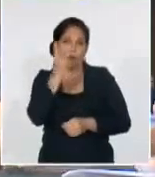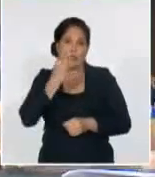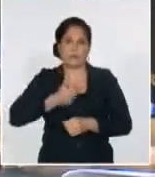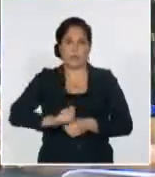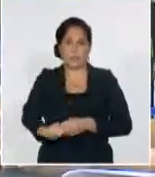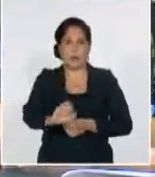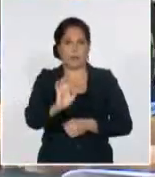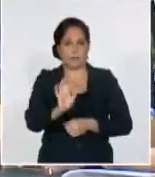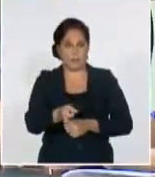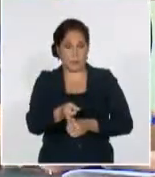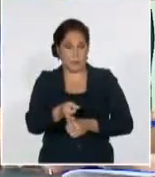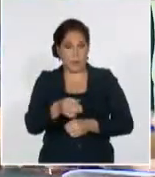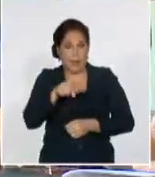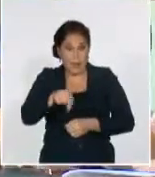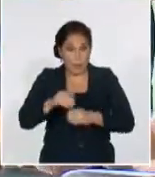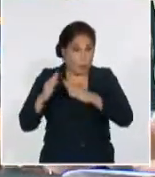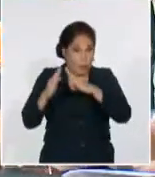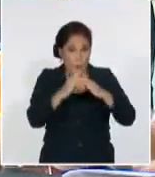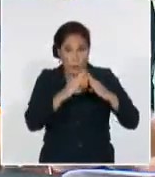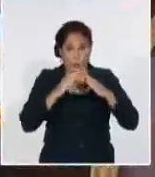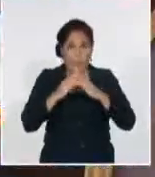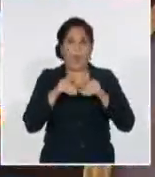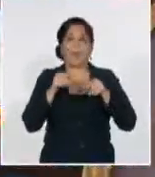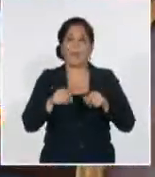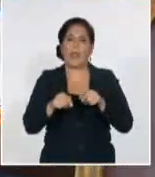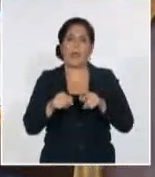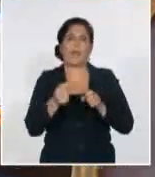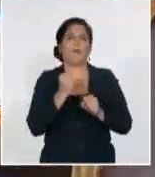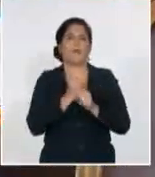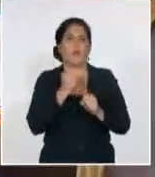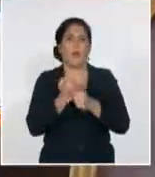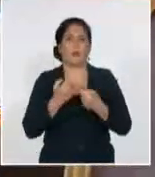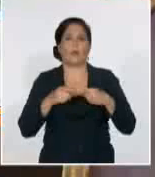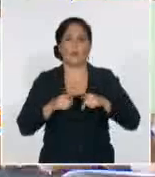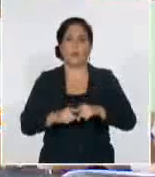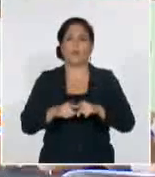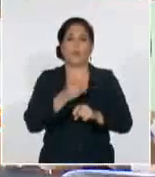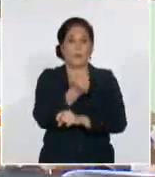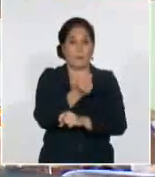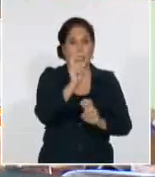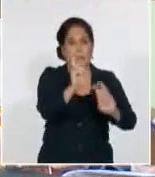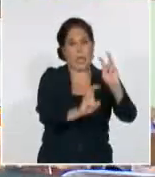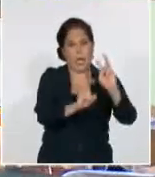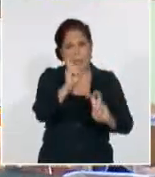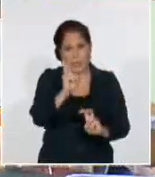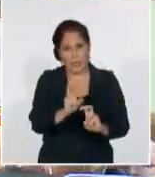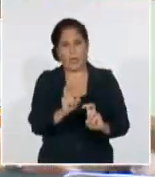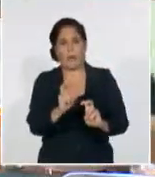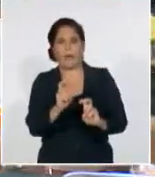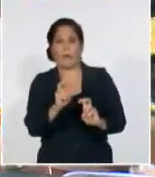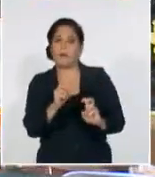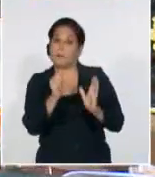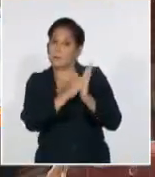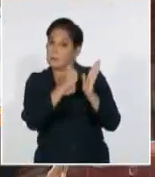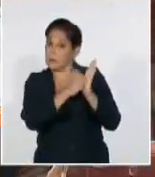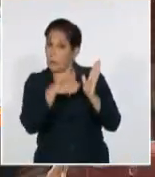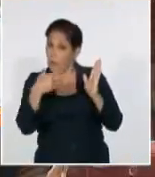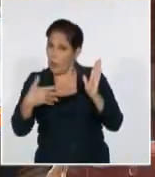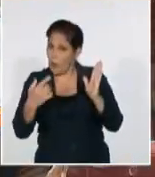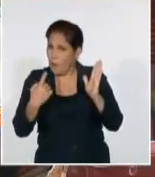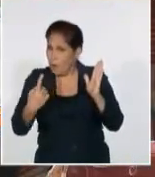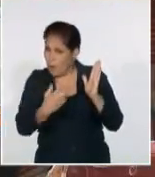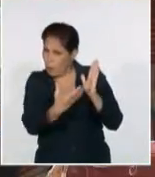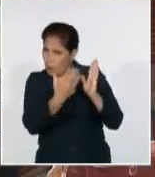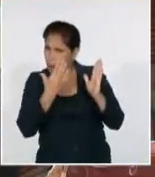hijos. Es en la comunidad donde hay que funcionar, es dando talleres, es tocándole la puerta a las mujeres.